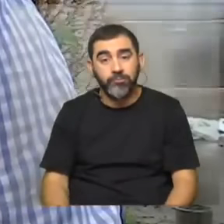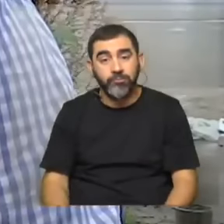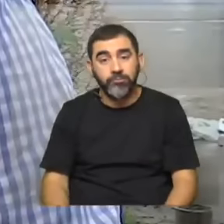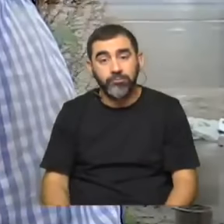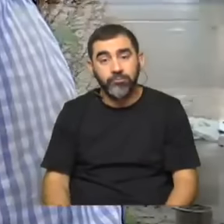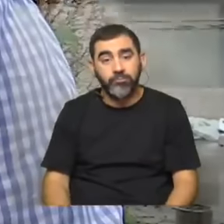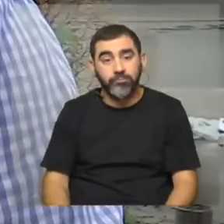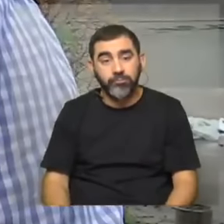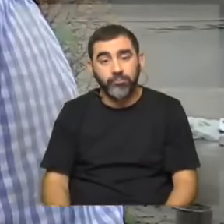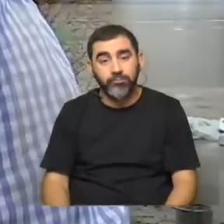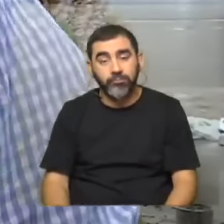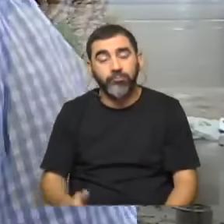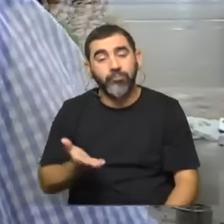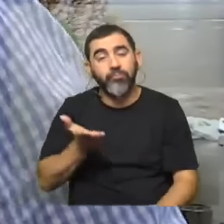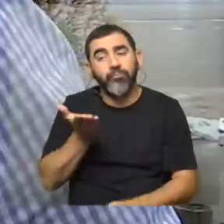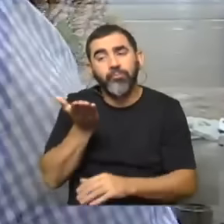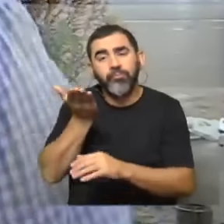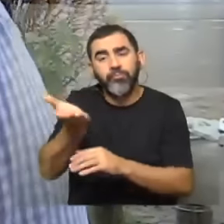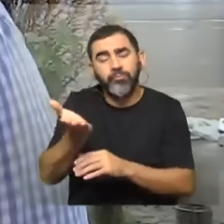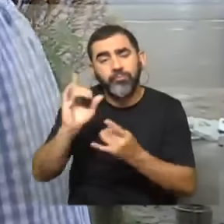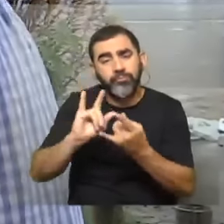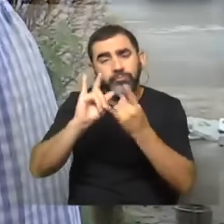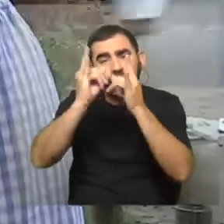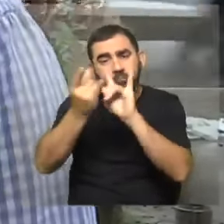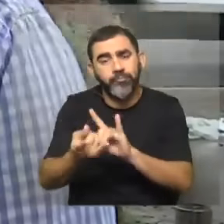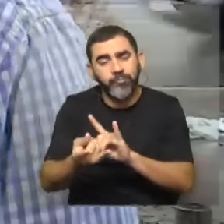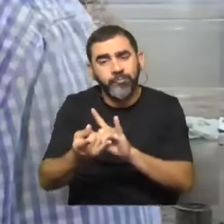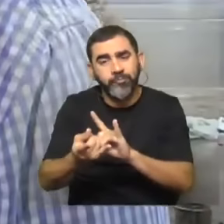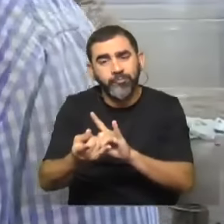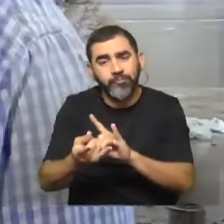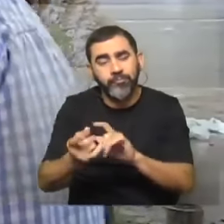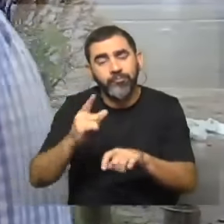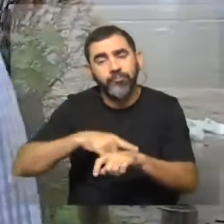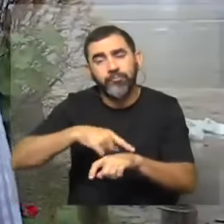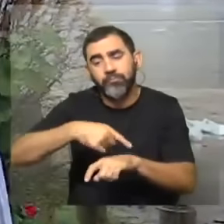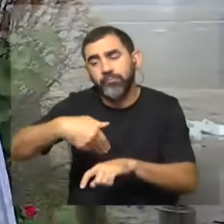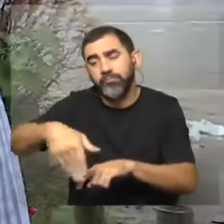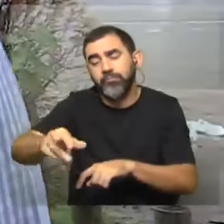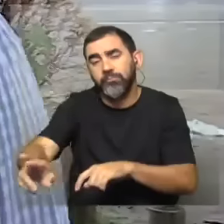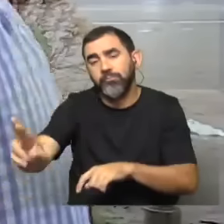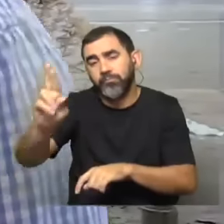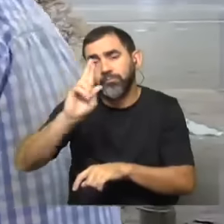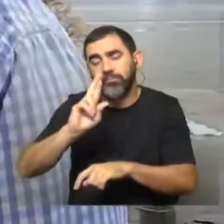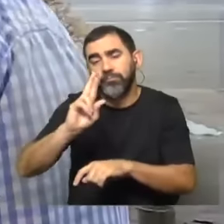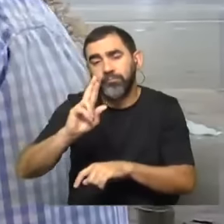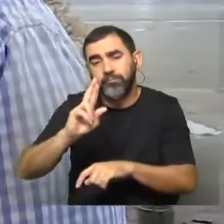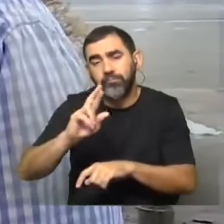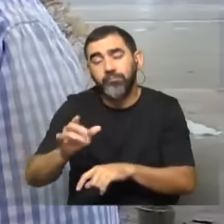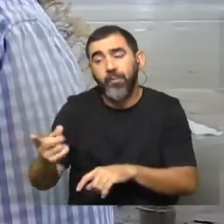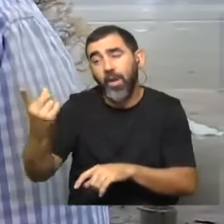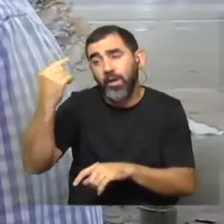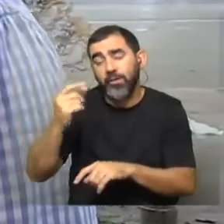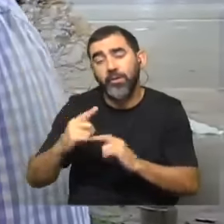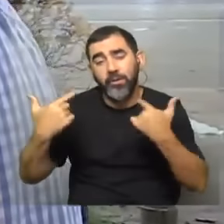no bien esto esto ingresa por un pedido por por el parlamento no este cuánto tiempo hay para para la respuesta más allá que en la jornada de ayer la